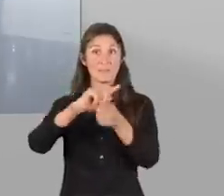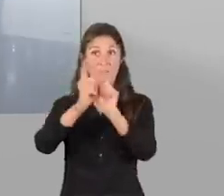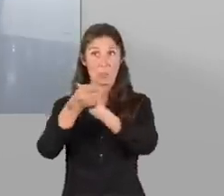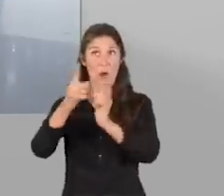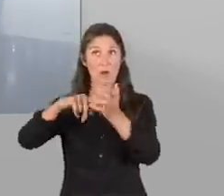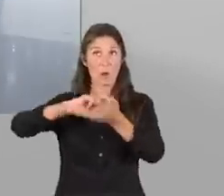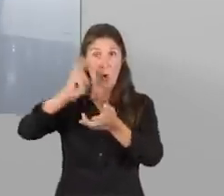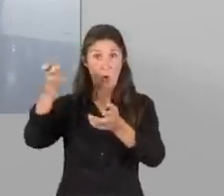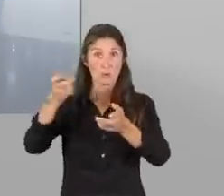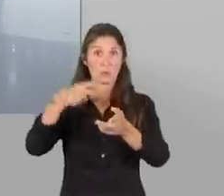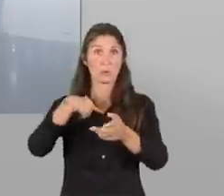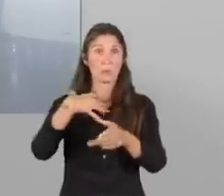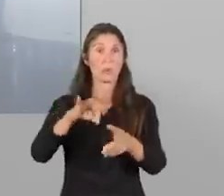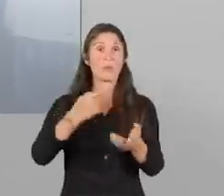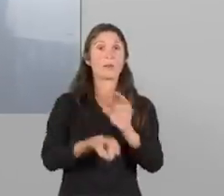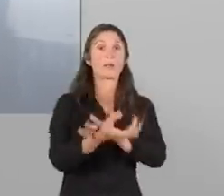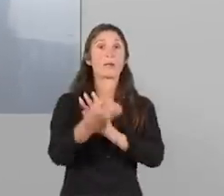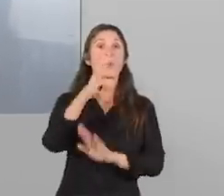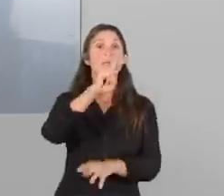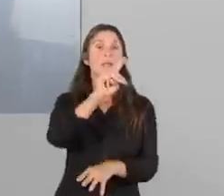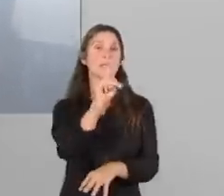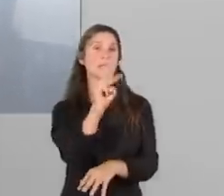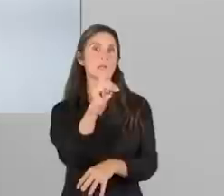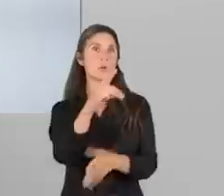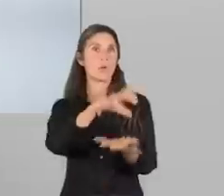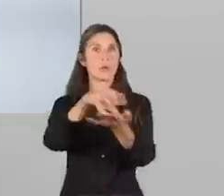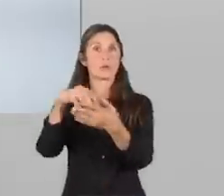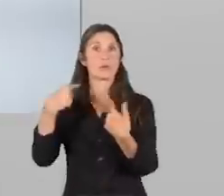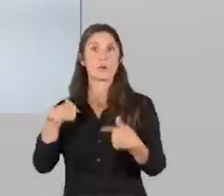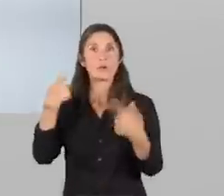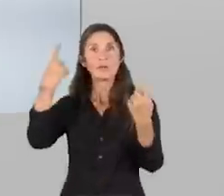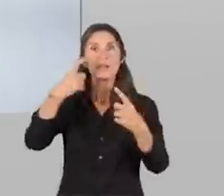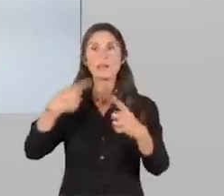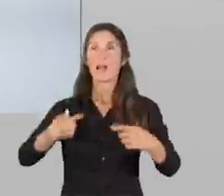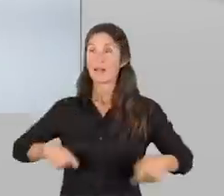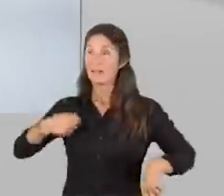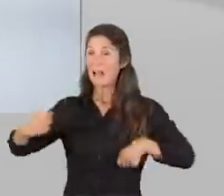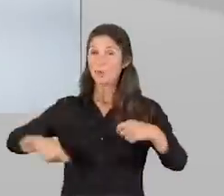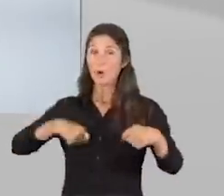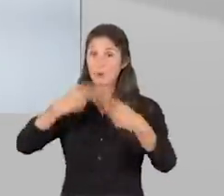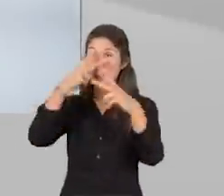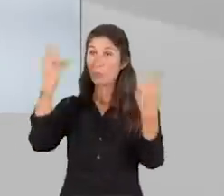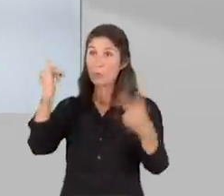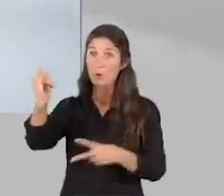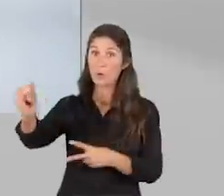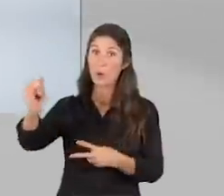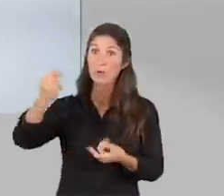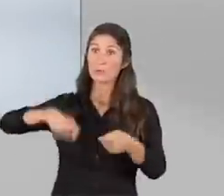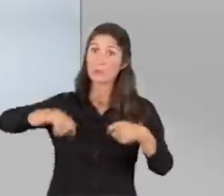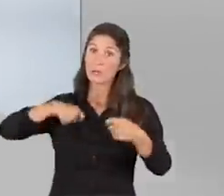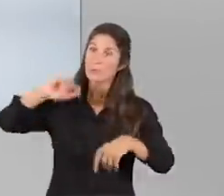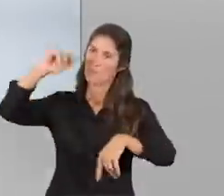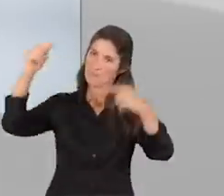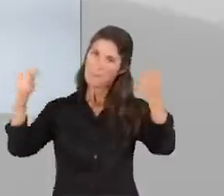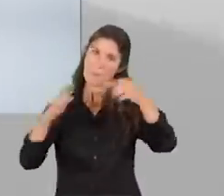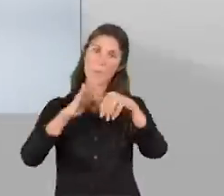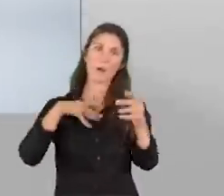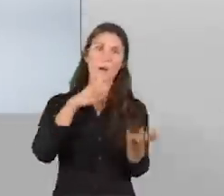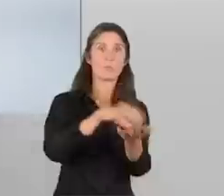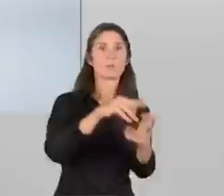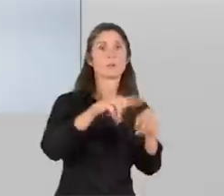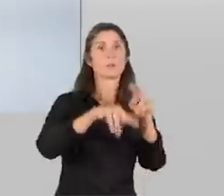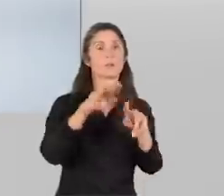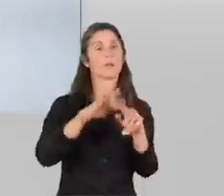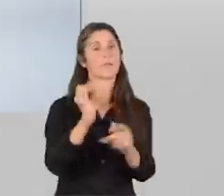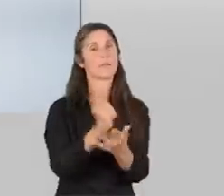de sencillo reducir el gasto político para así poder construir centros de salud Es verdad que hay que pagar mejor a los médicos Es verdad